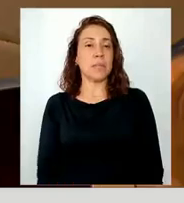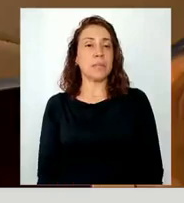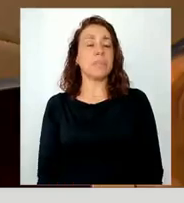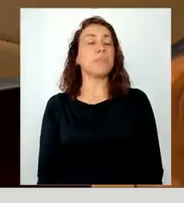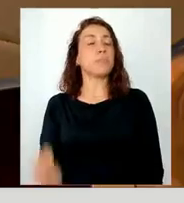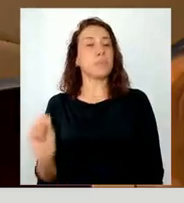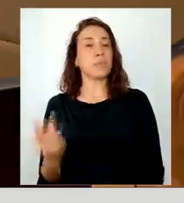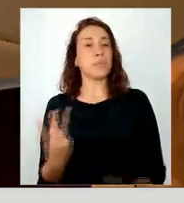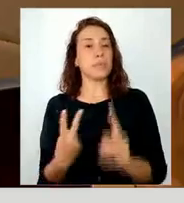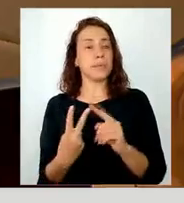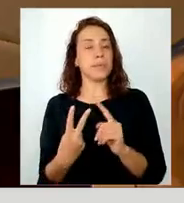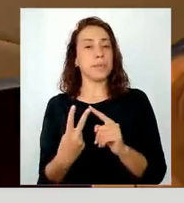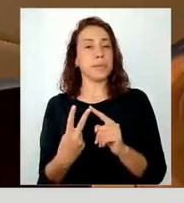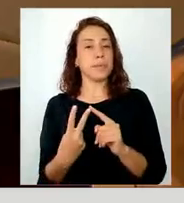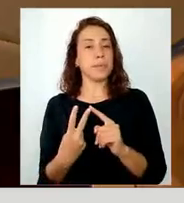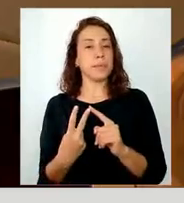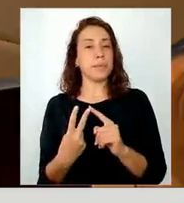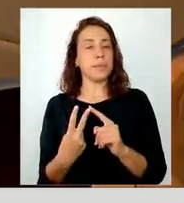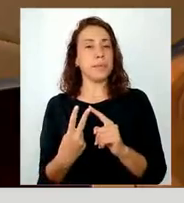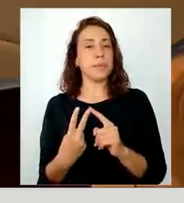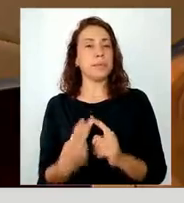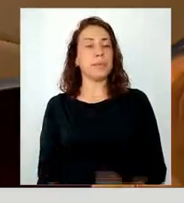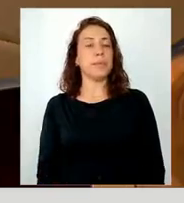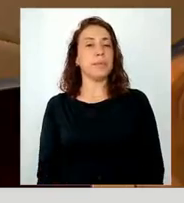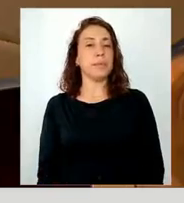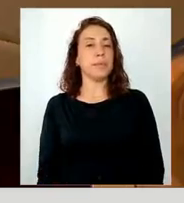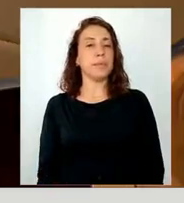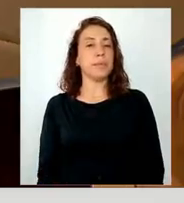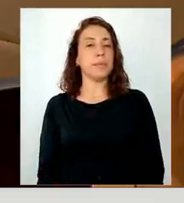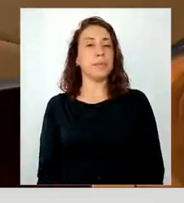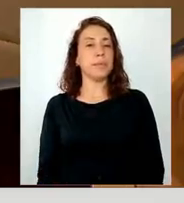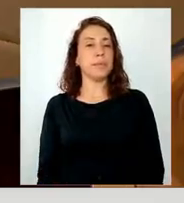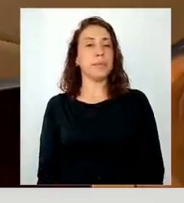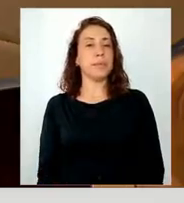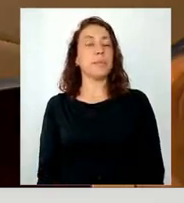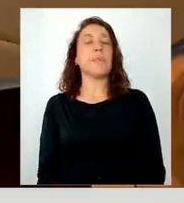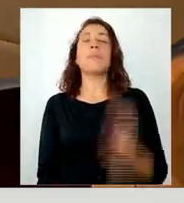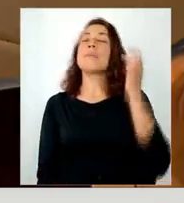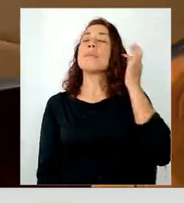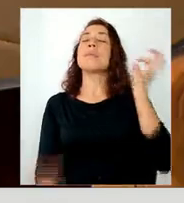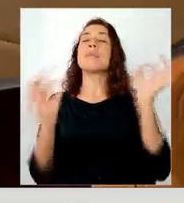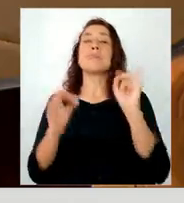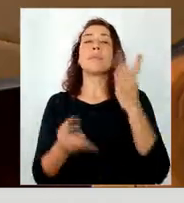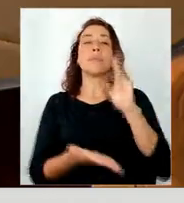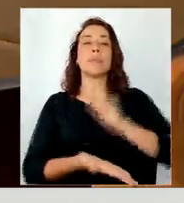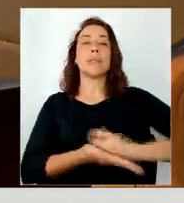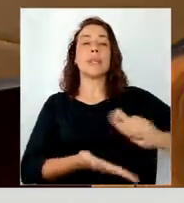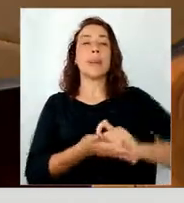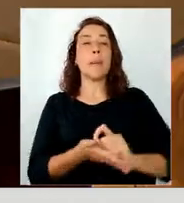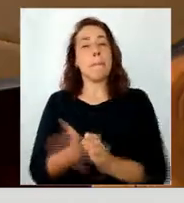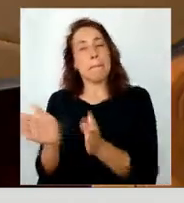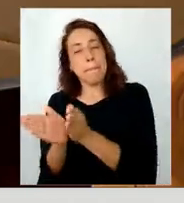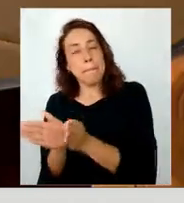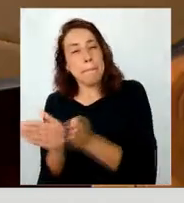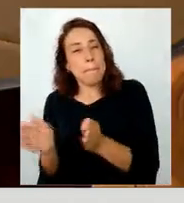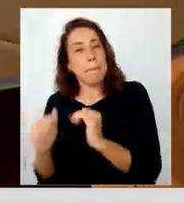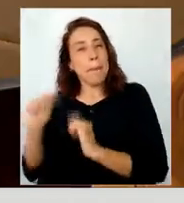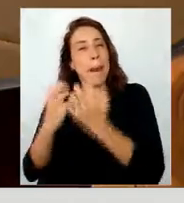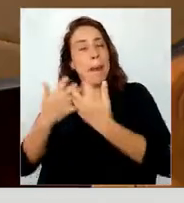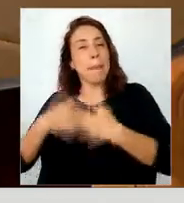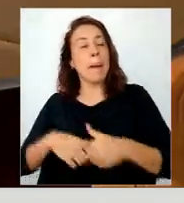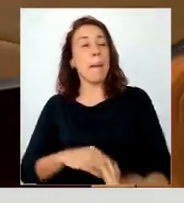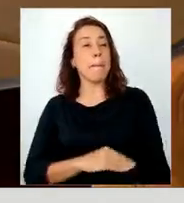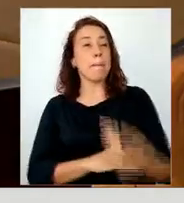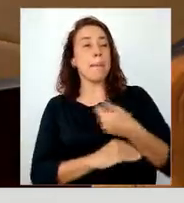presidente por su intermedio estimada estimada subsecretaria la micro y las pequeñas empresas nos han pedido hacer un esfuerzo